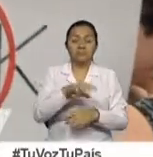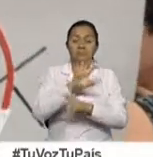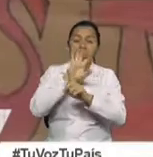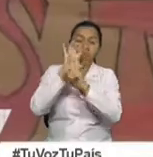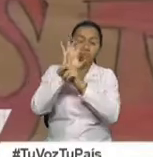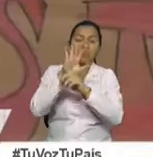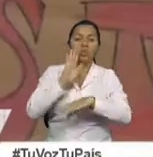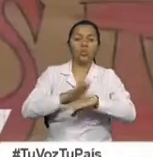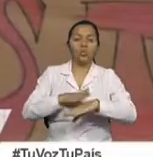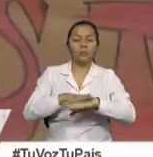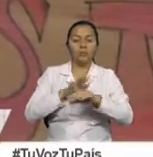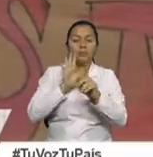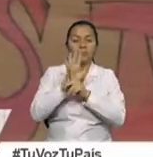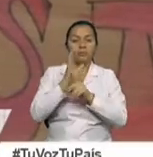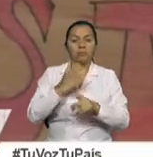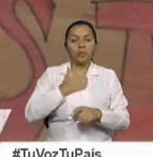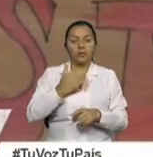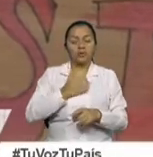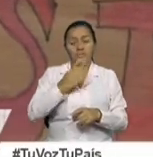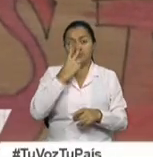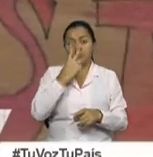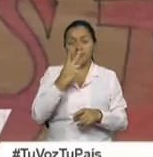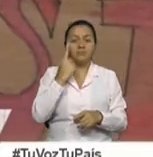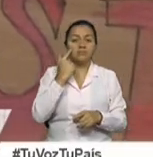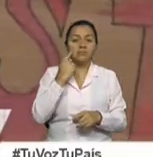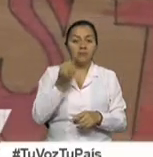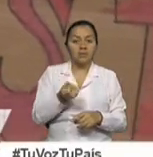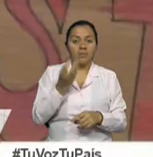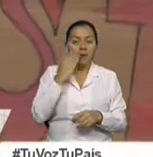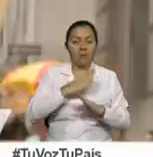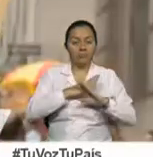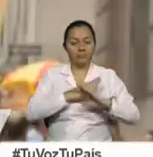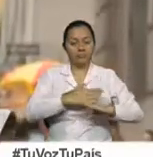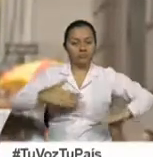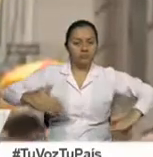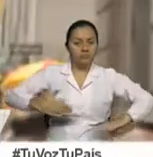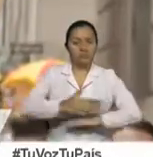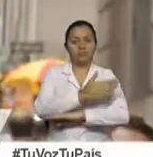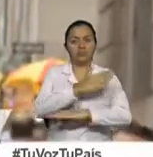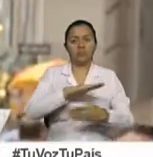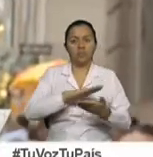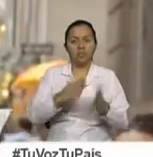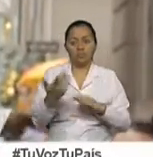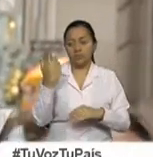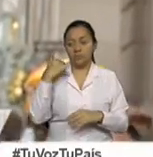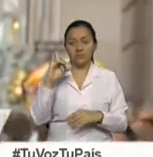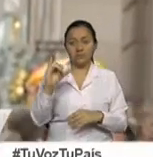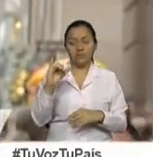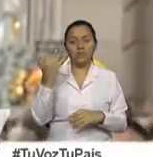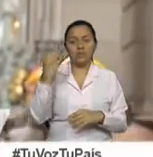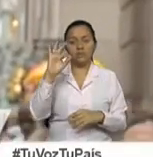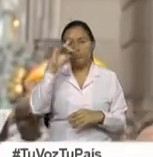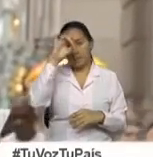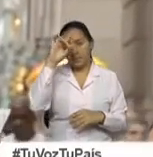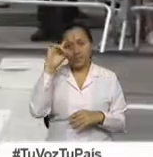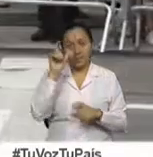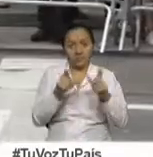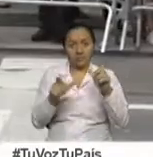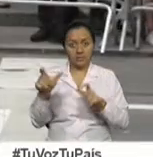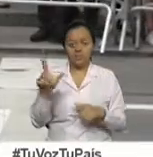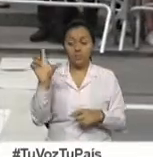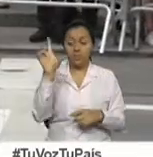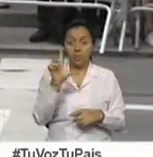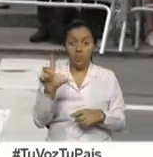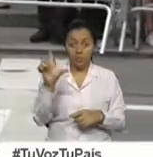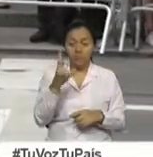actitud frente a la protesta de supremacistas blancos en Charlottesville, que el sábado dejó una persona muerta y otras 19 heridas. Fue hasta el lunes y